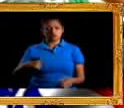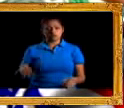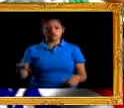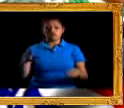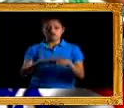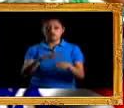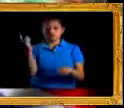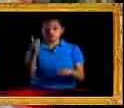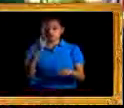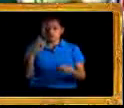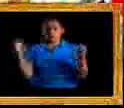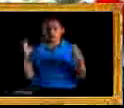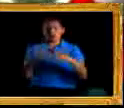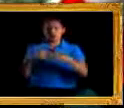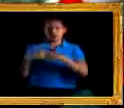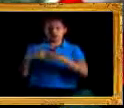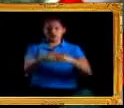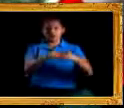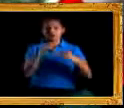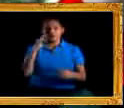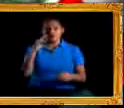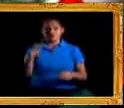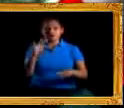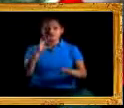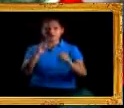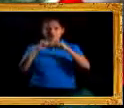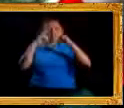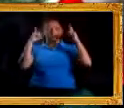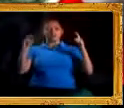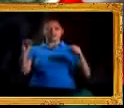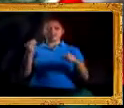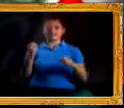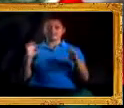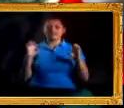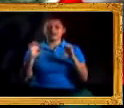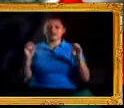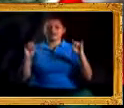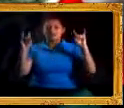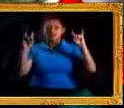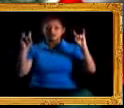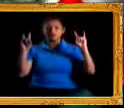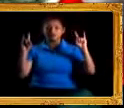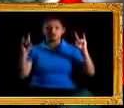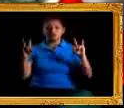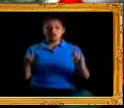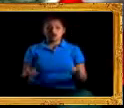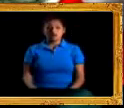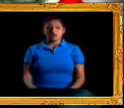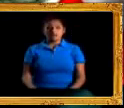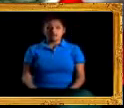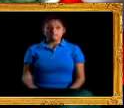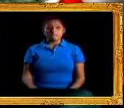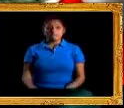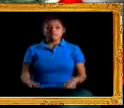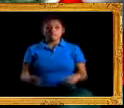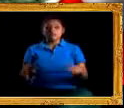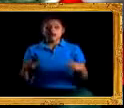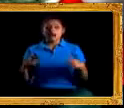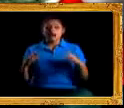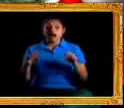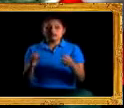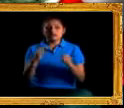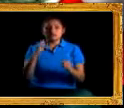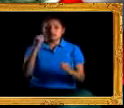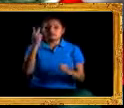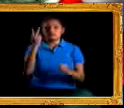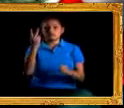Unidos. Vemos algo impresionante que Estados Unidos, hermanos, se imprimen 200 millones de